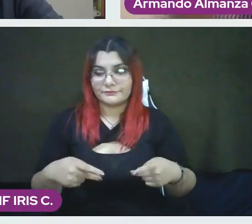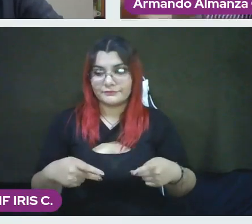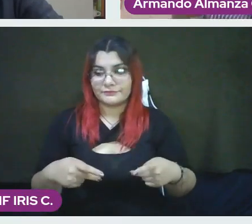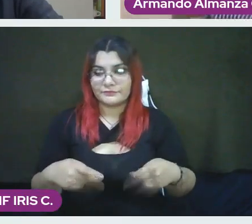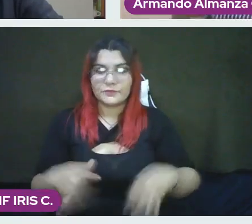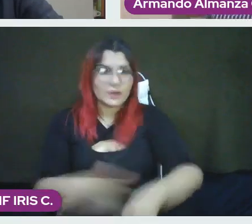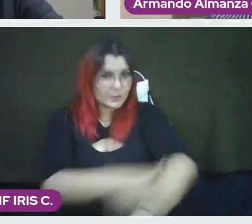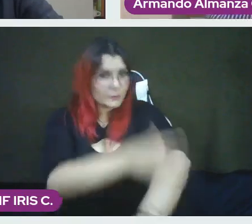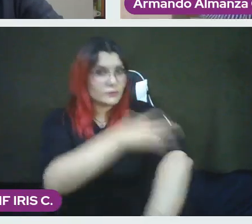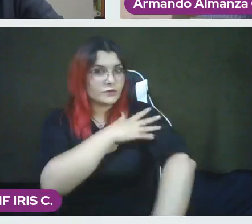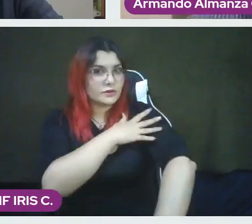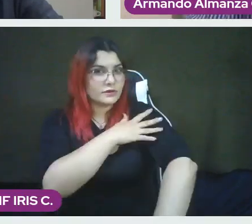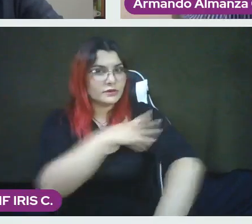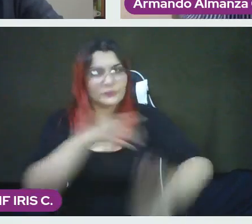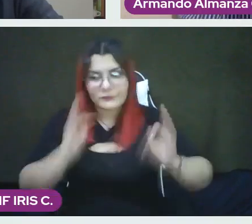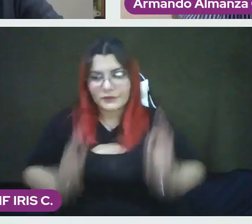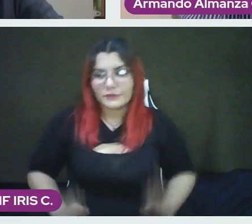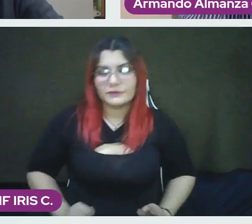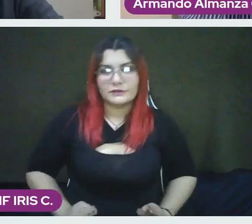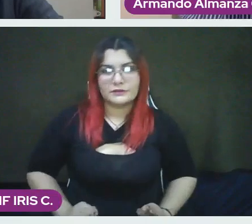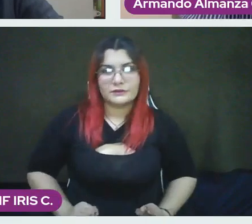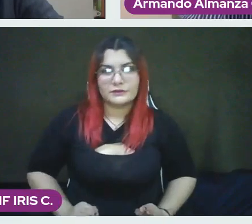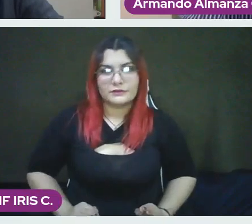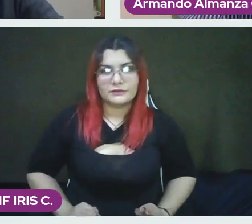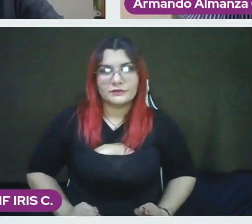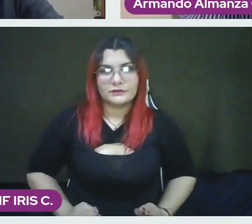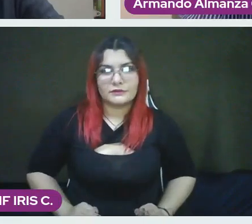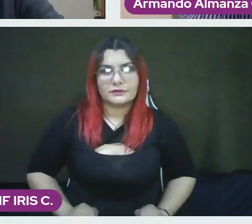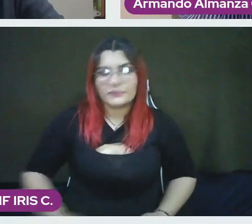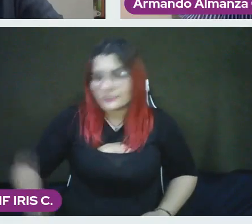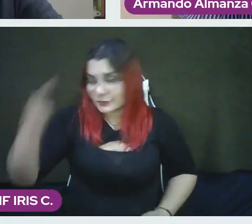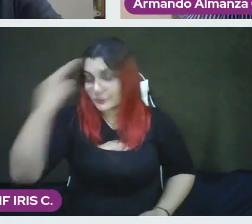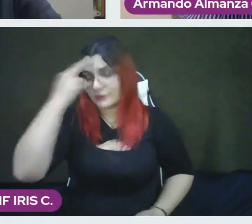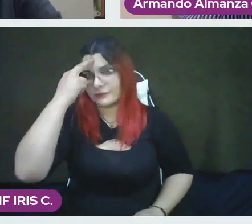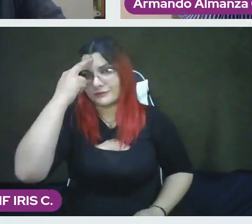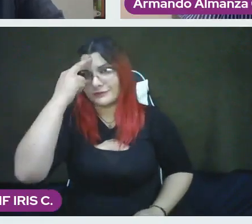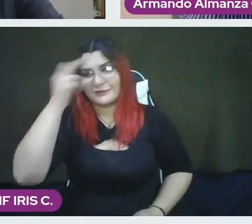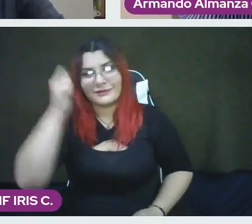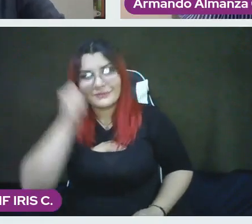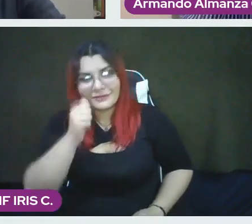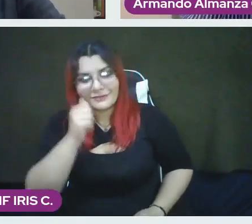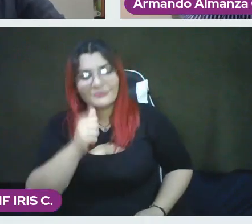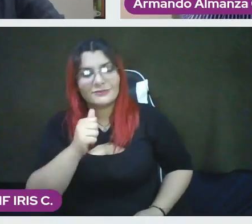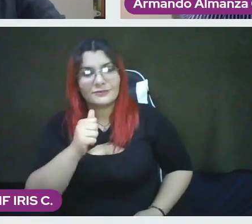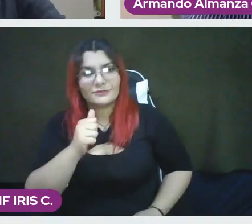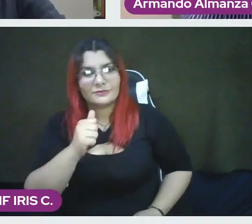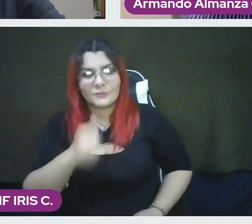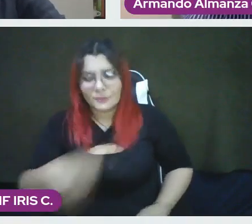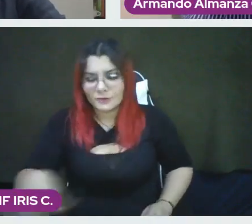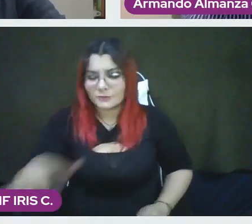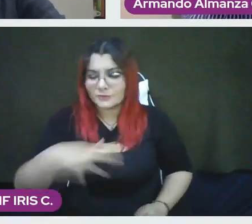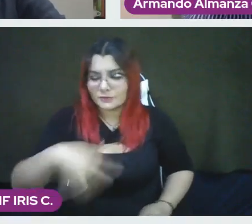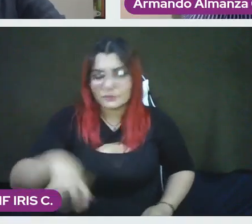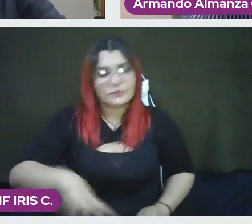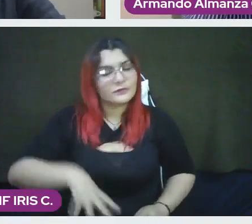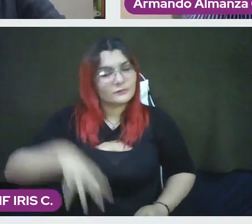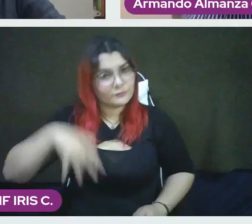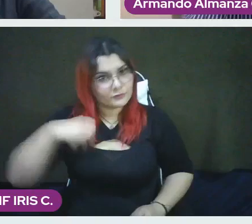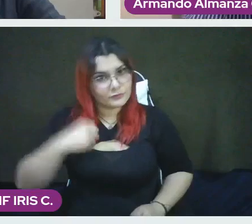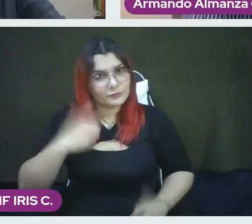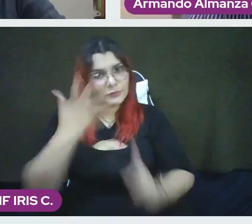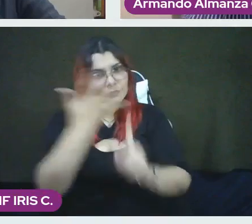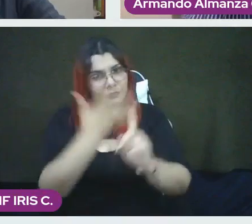para los demás. En primera instancia la tenemos que usar o buscar para nosotros mismos. Porque si nosotros mismos